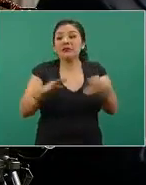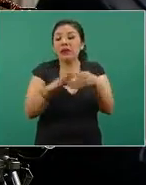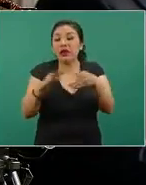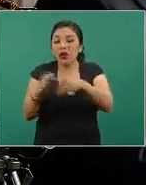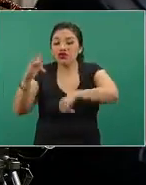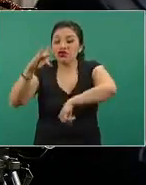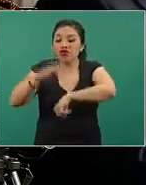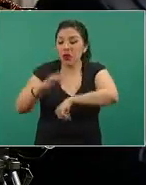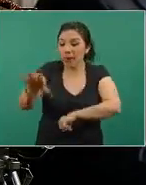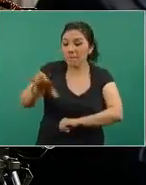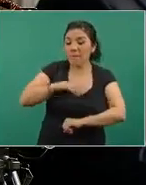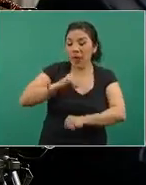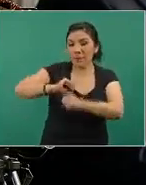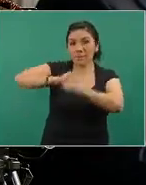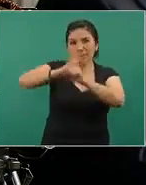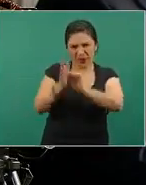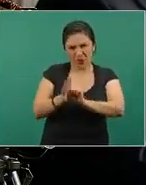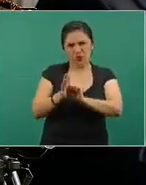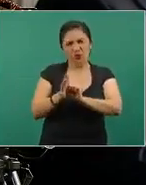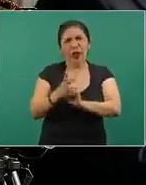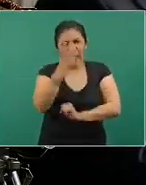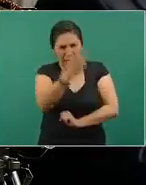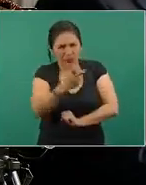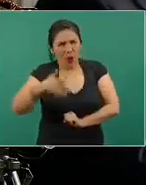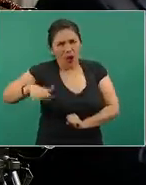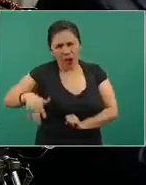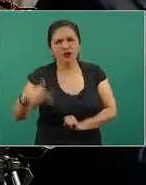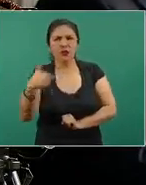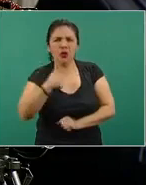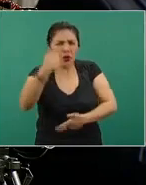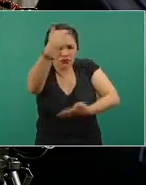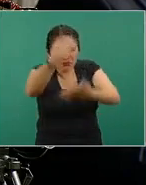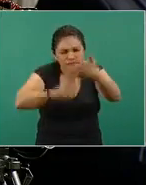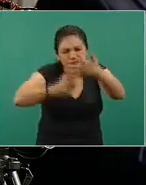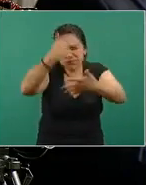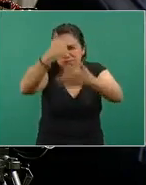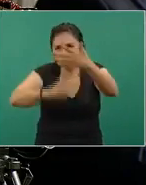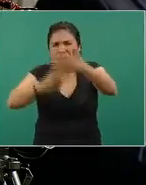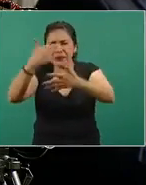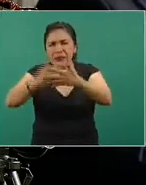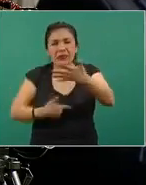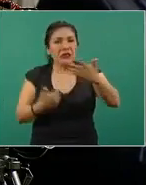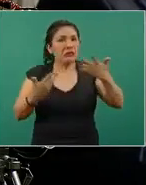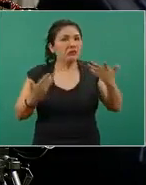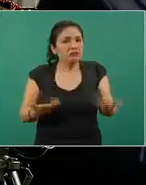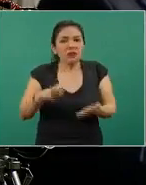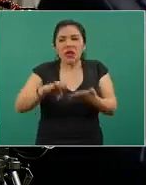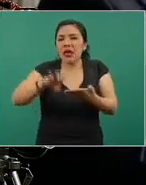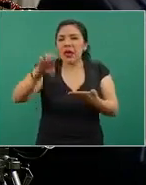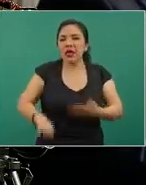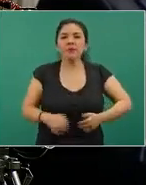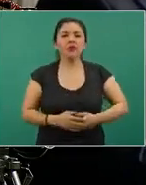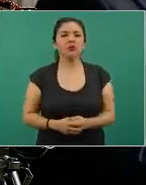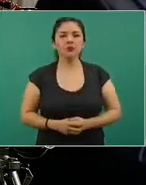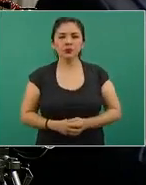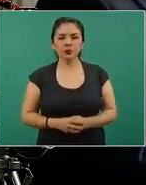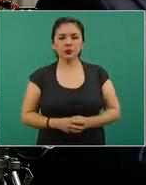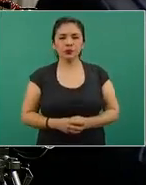y haberse contagiado, me puse a hacer algunos números y por ejemplo,